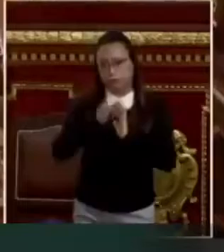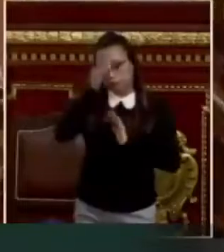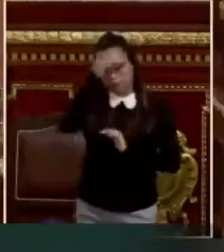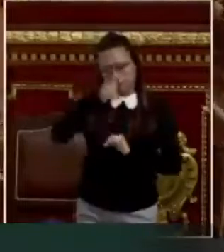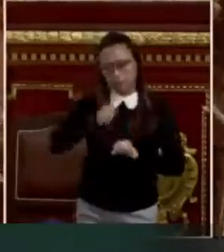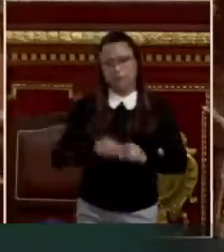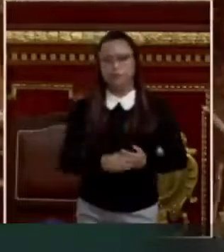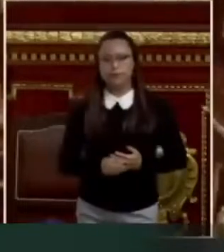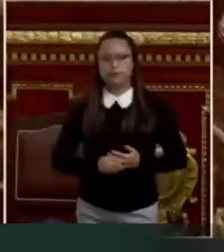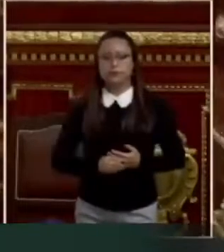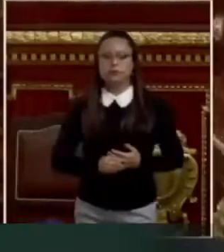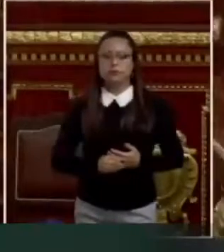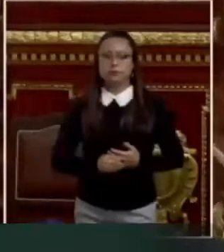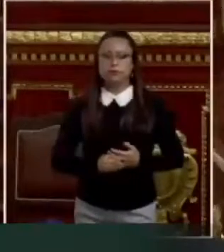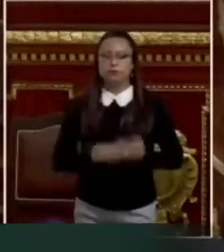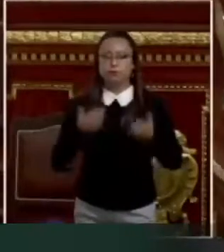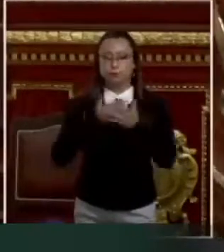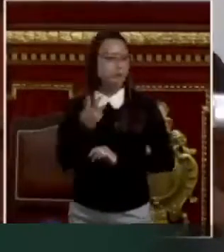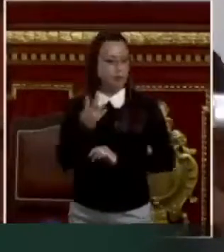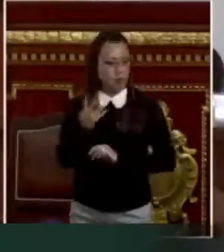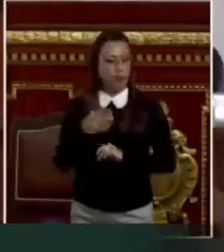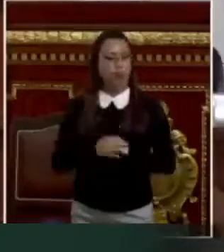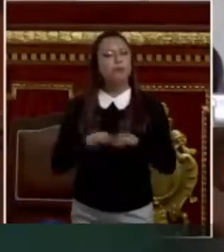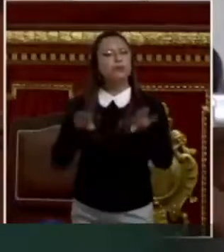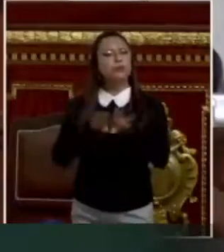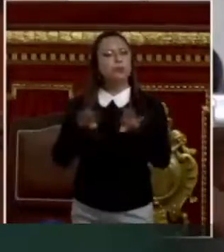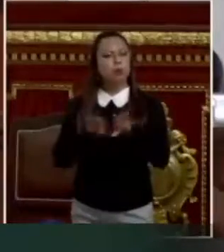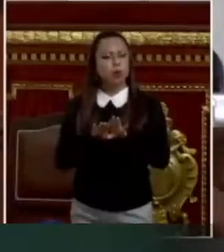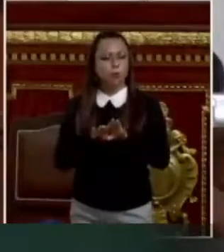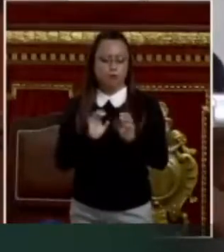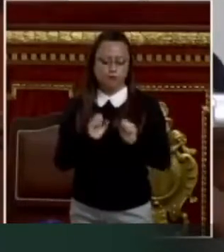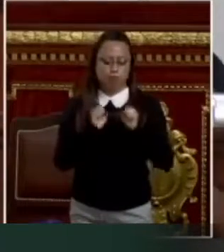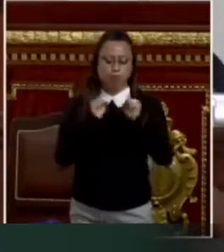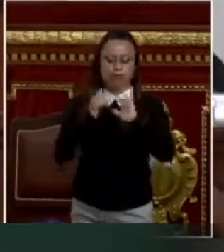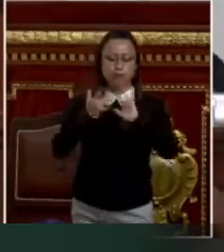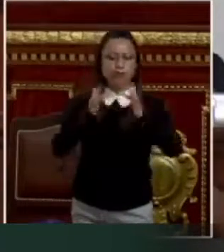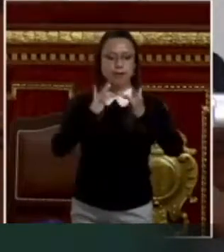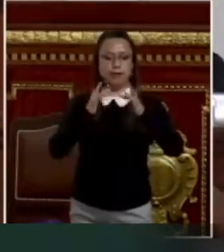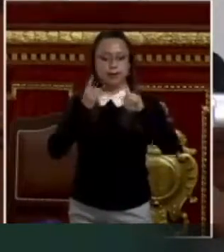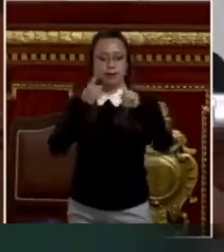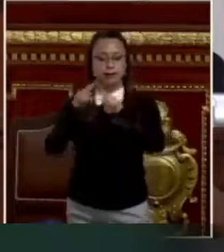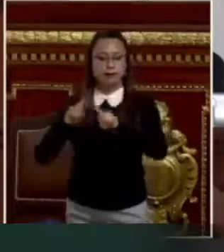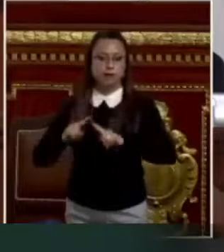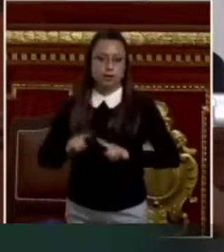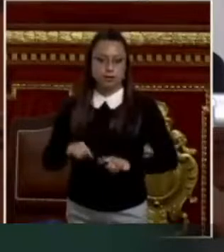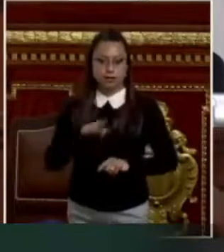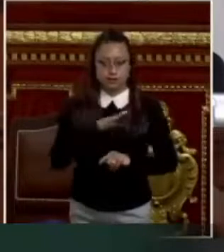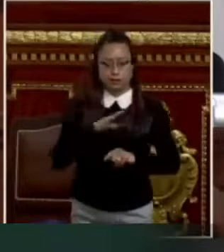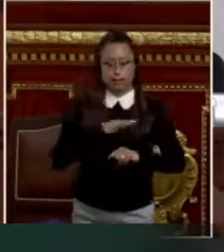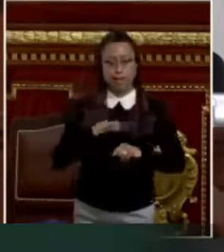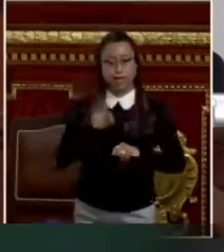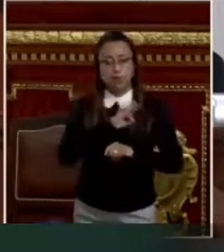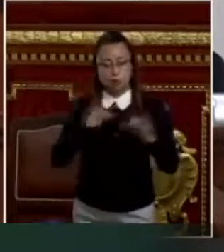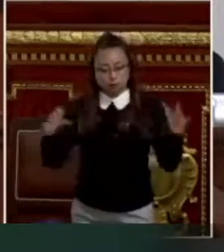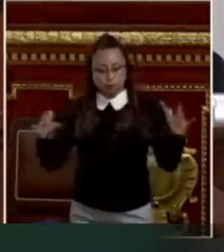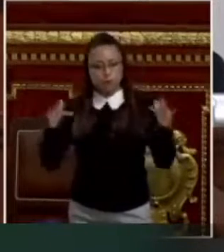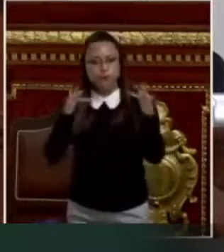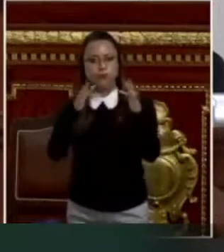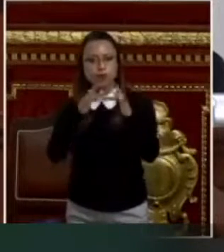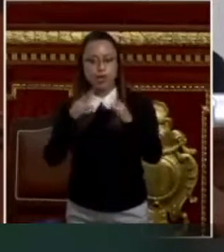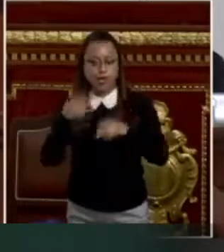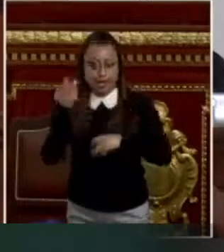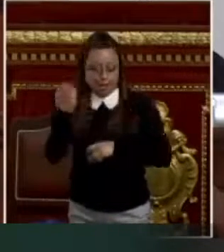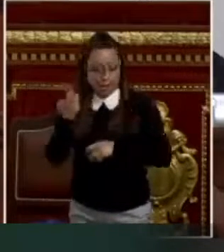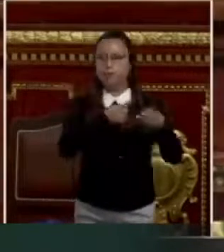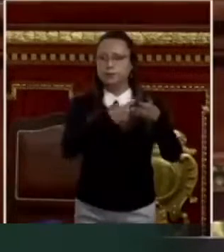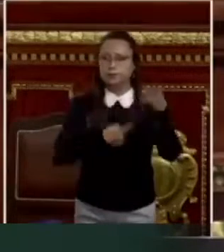públicas que permitan garantizar el ejercicio del derecho a la movilidad de los ciclistas, al tiempo de llamar a la Secretaría de Seguridad Ciudadana